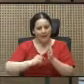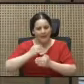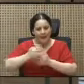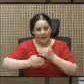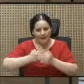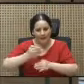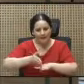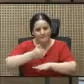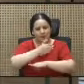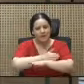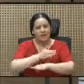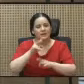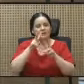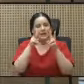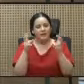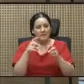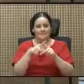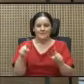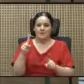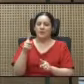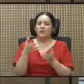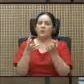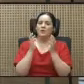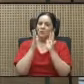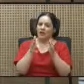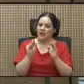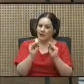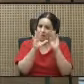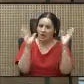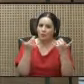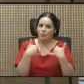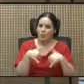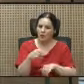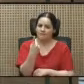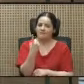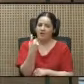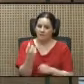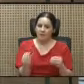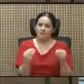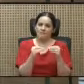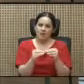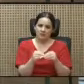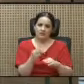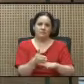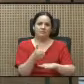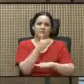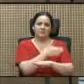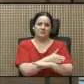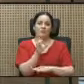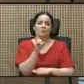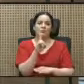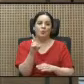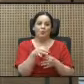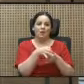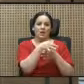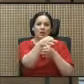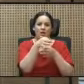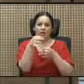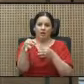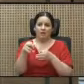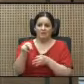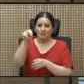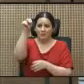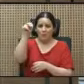Sin embargo, quiero dejar claro que aún queda muchísimo por avanzar, especialmente en las zonas rurales, como la zona norte,